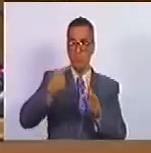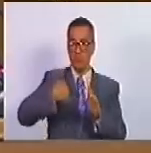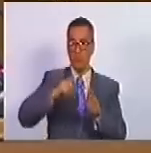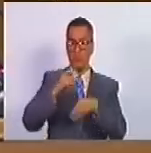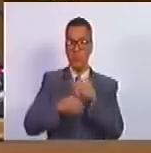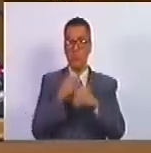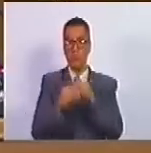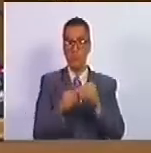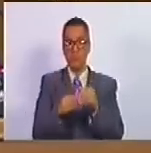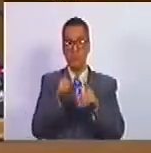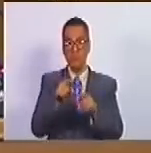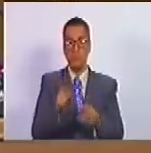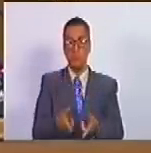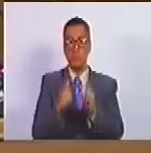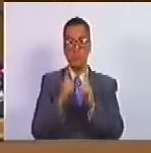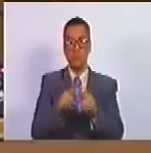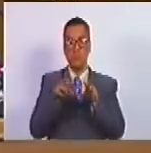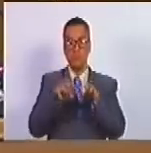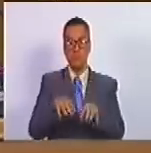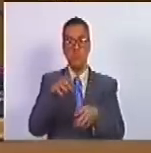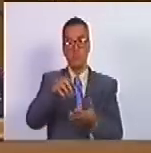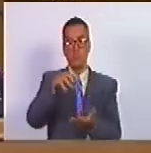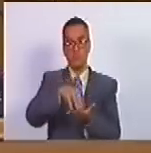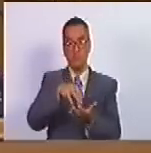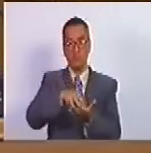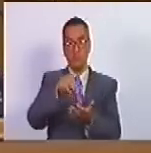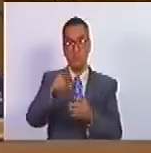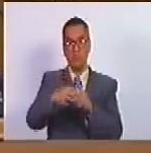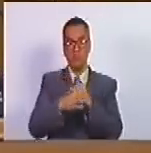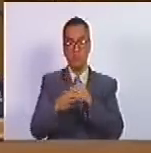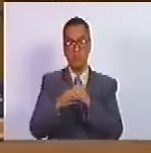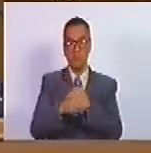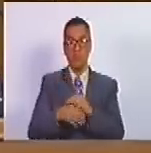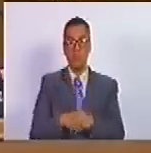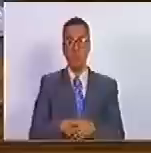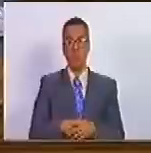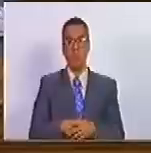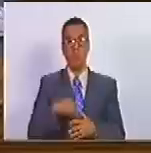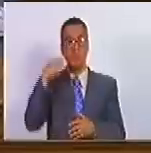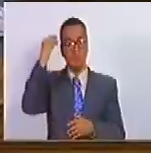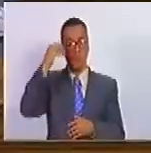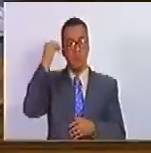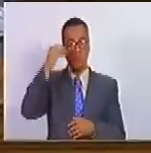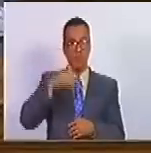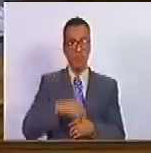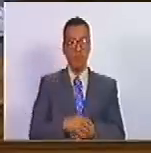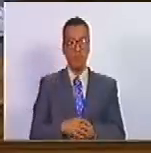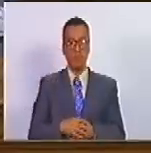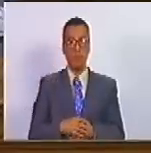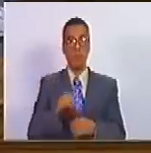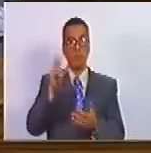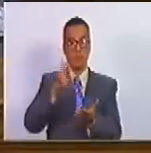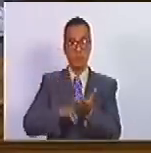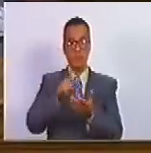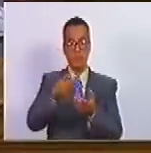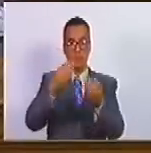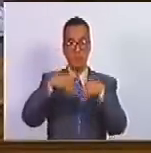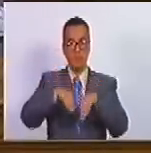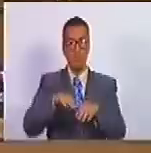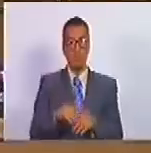a la correspondiente autoridad estatal. Esto, señor presidente. En consideración. Aprobado.